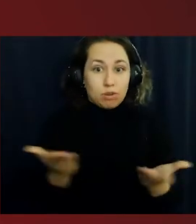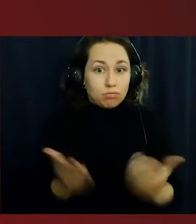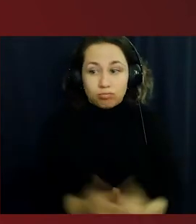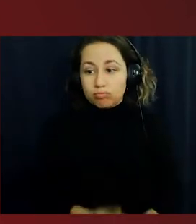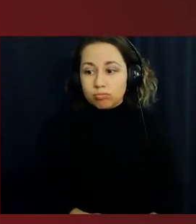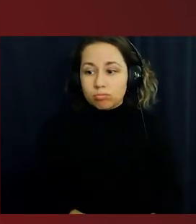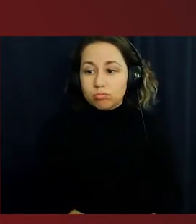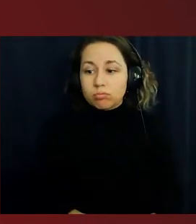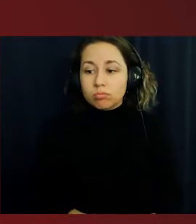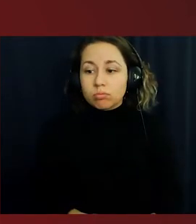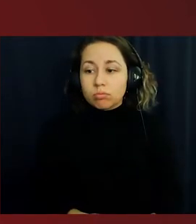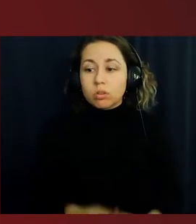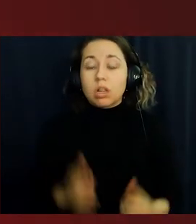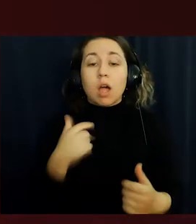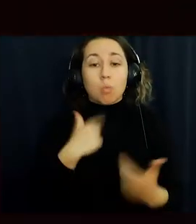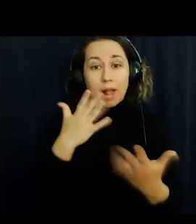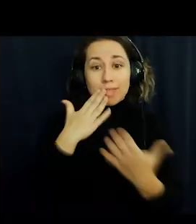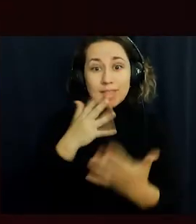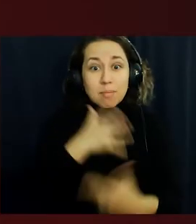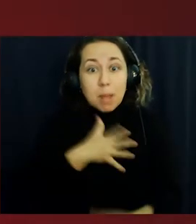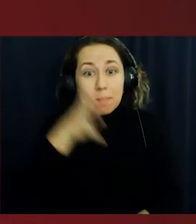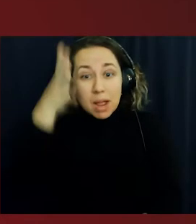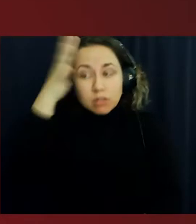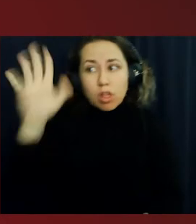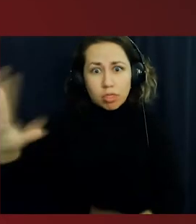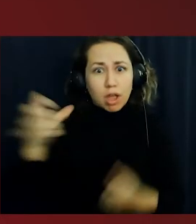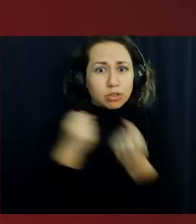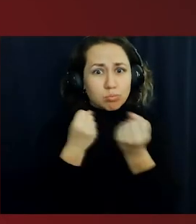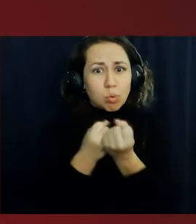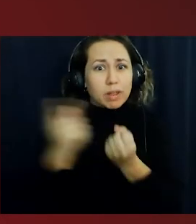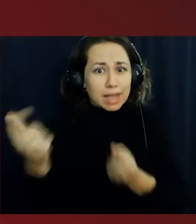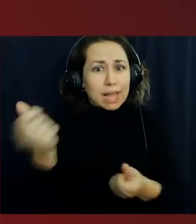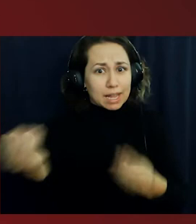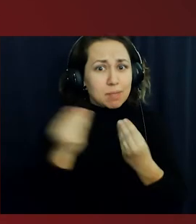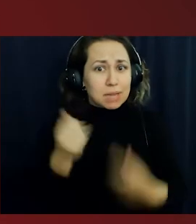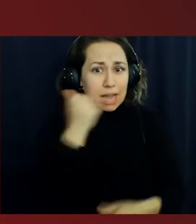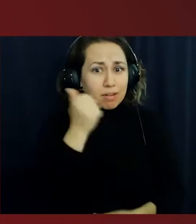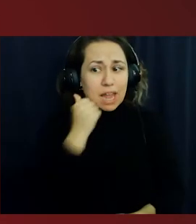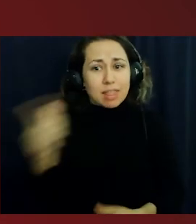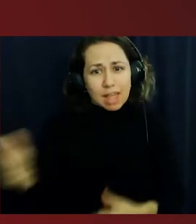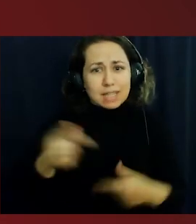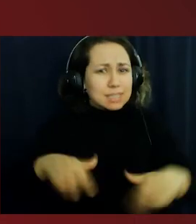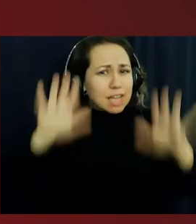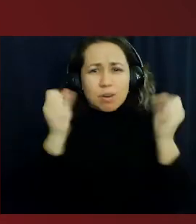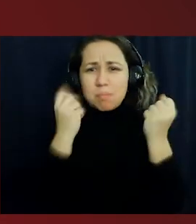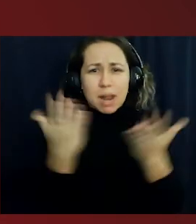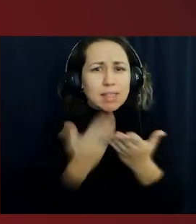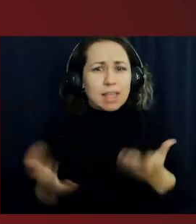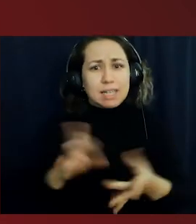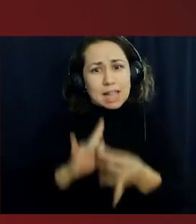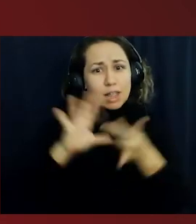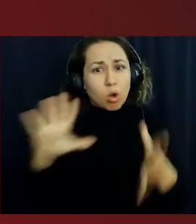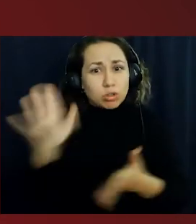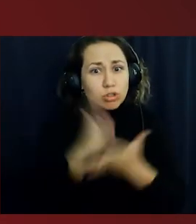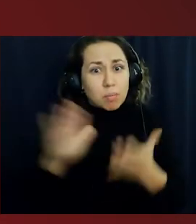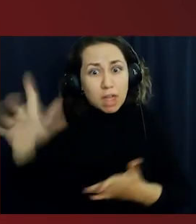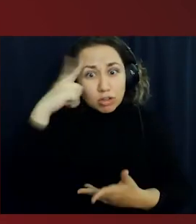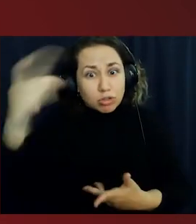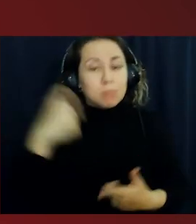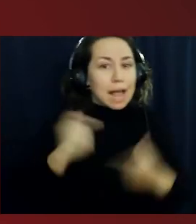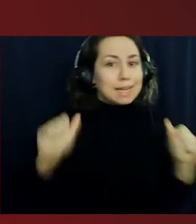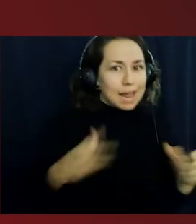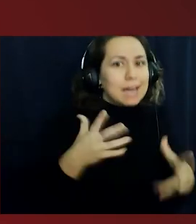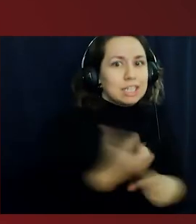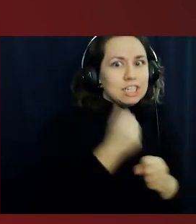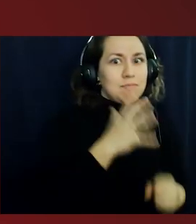colegio. Sin ellos no estaría donde estoy. Quiero agradecer a mis padres por el apoyo incondicional que me dieron cada día. Han